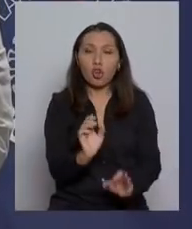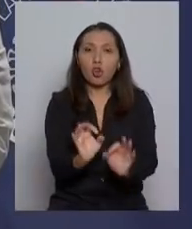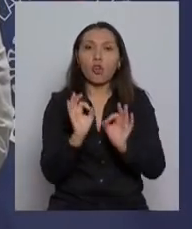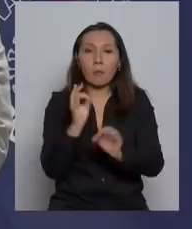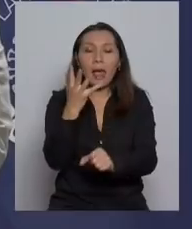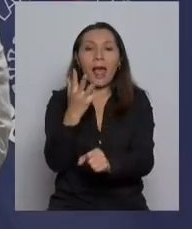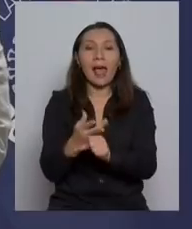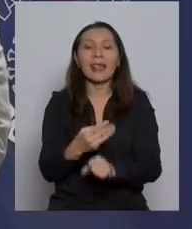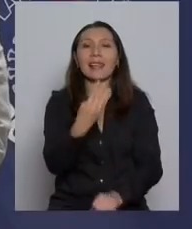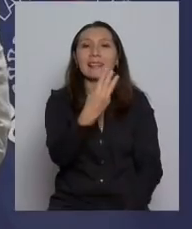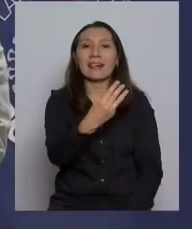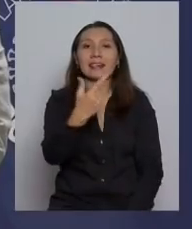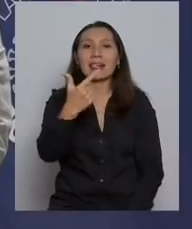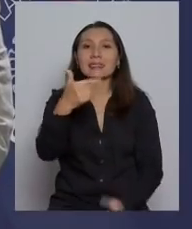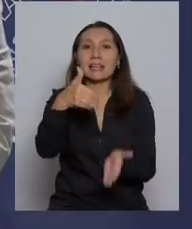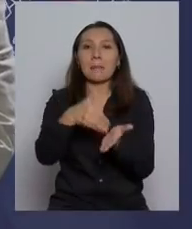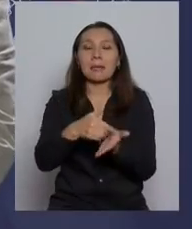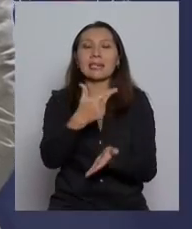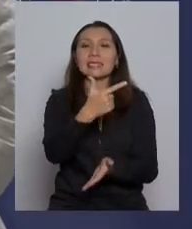normalmente tenemos